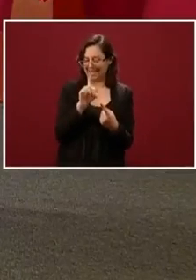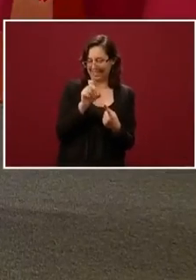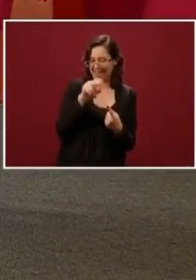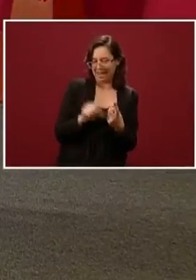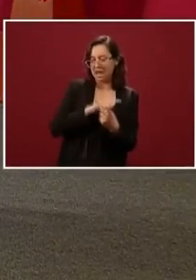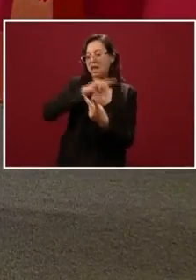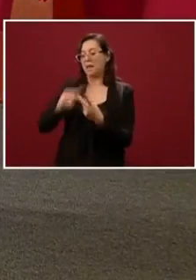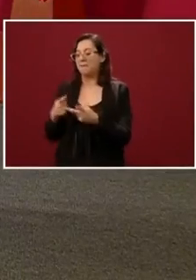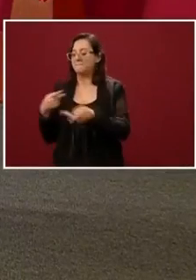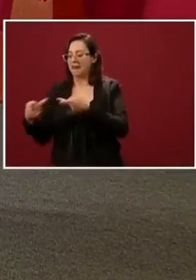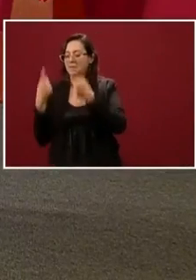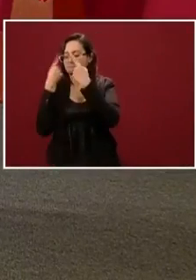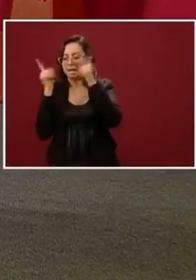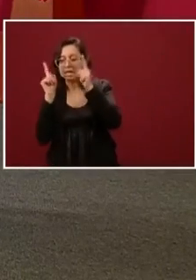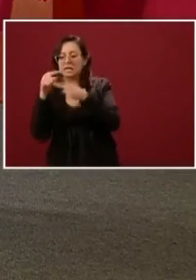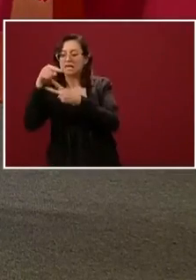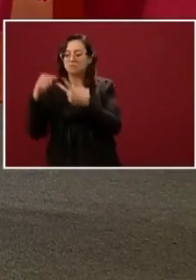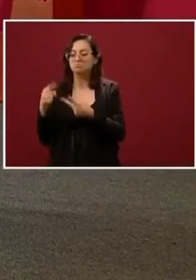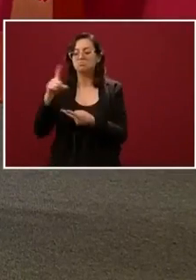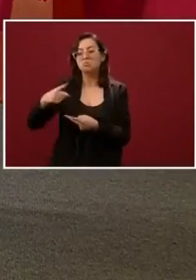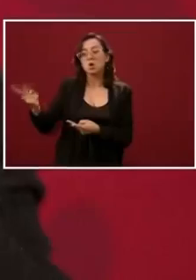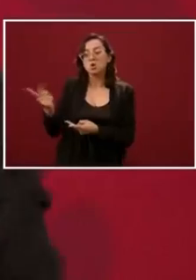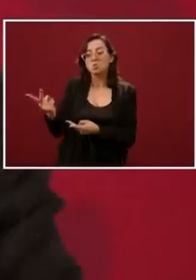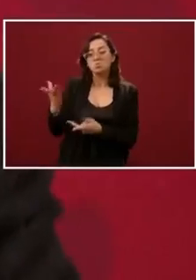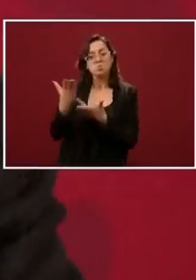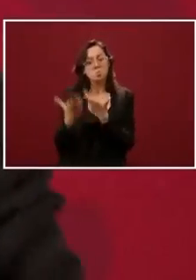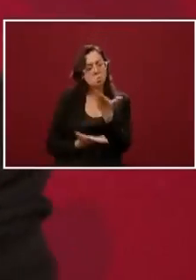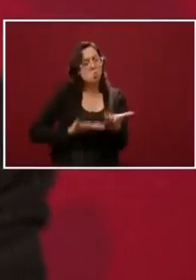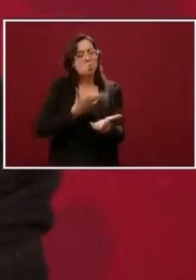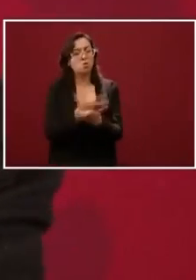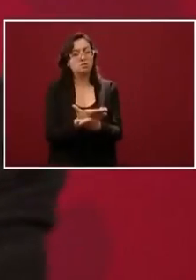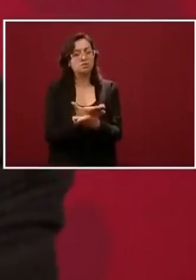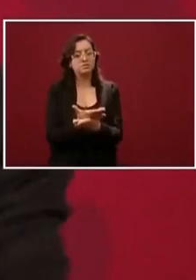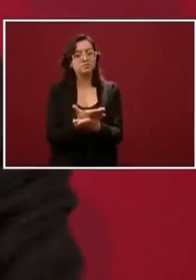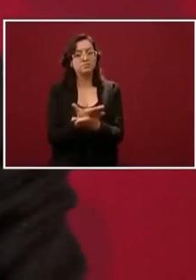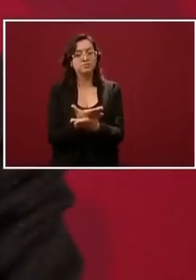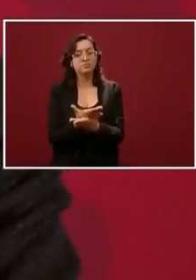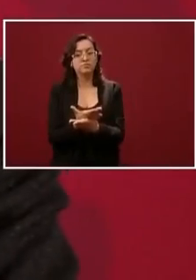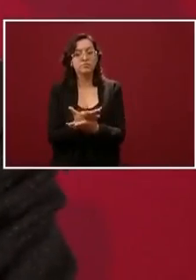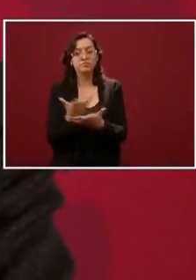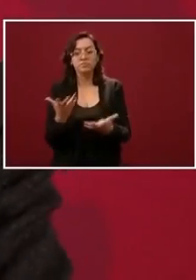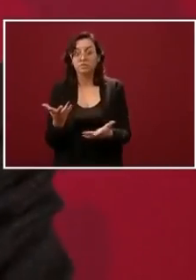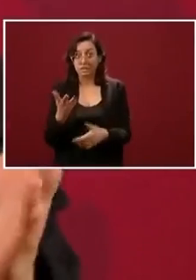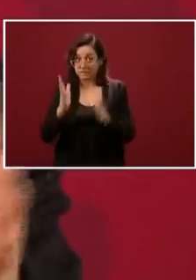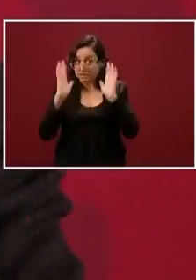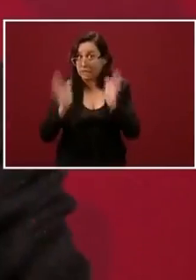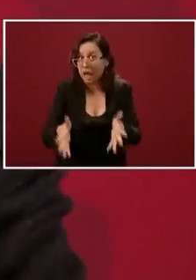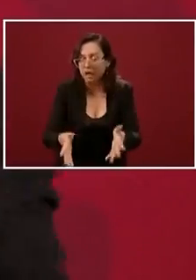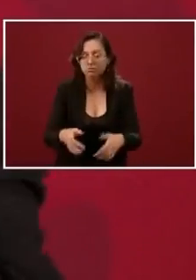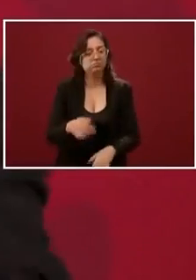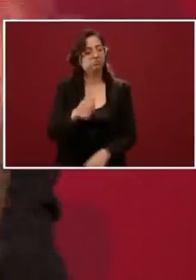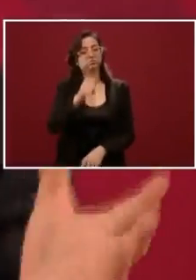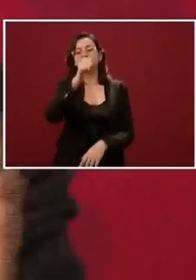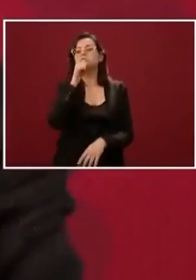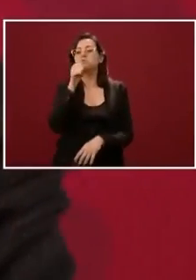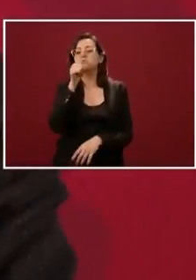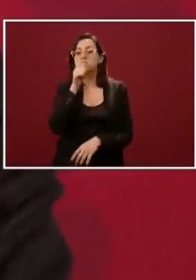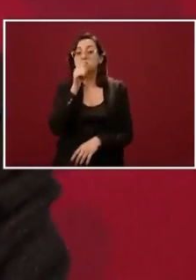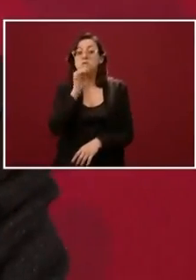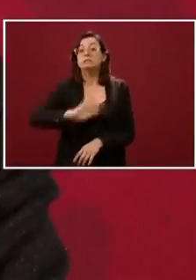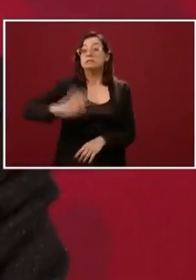plan Marina y básicamente lo que ellos han puesto a disposición, no quiere decir que se necesita en forma inmediata, pero que consideremos todo